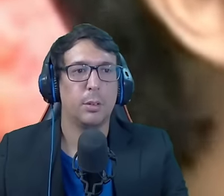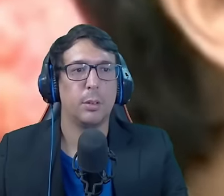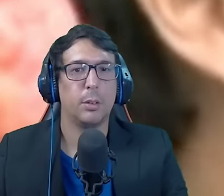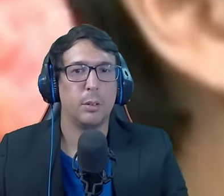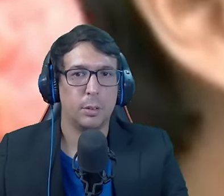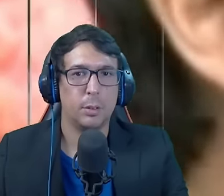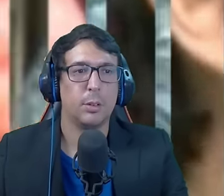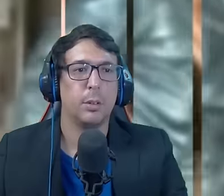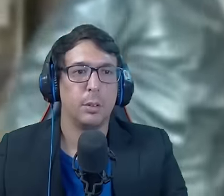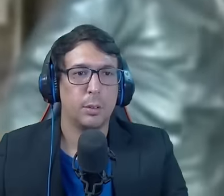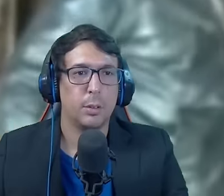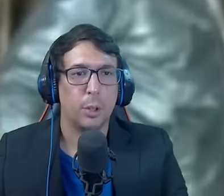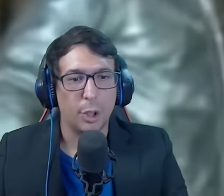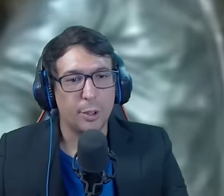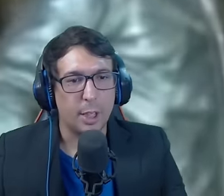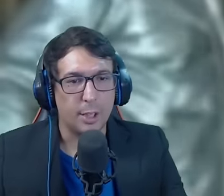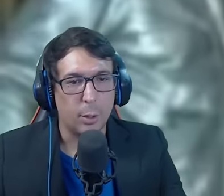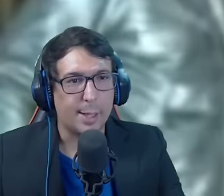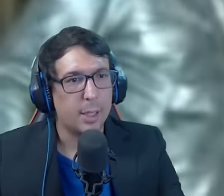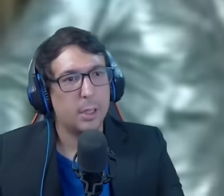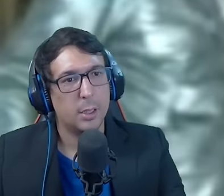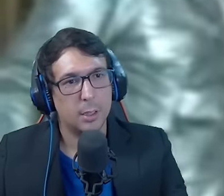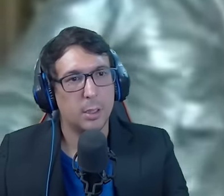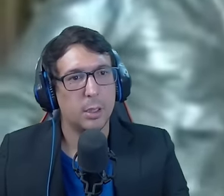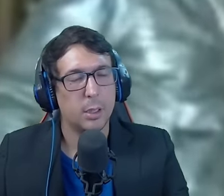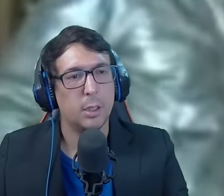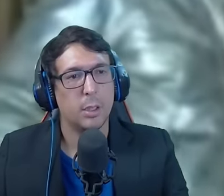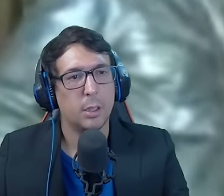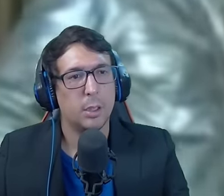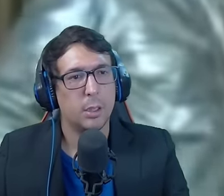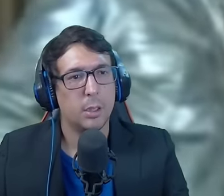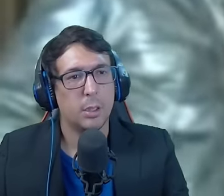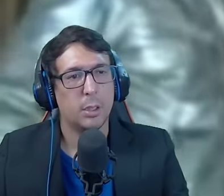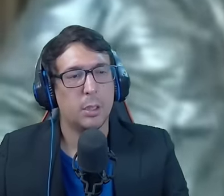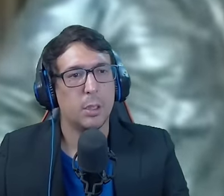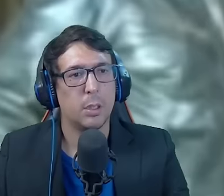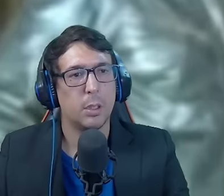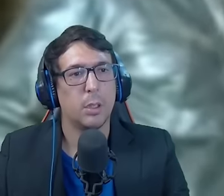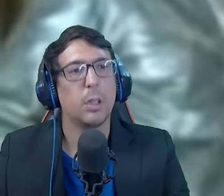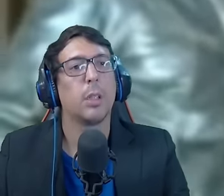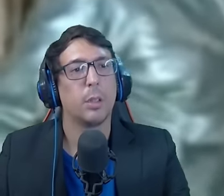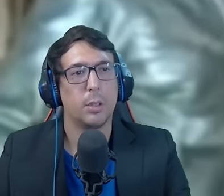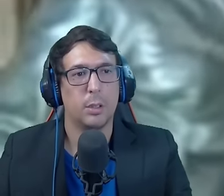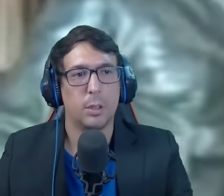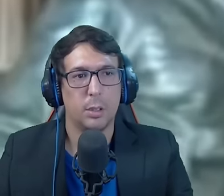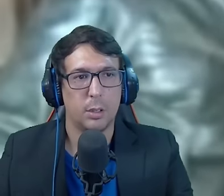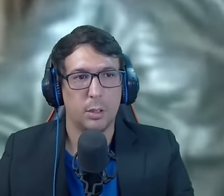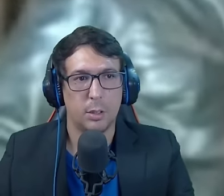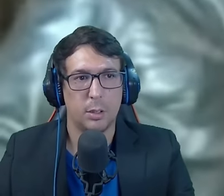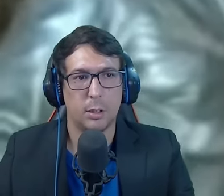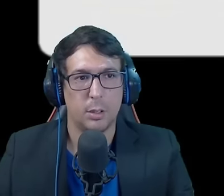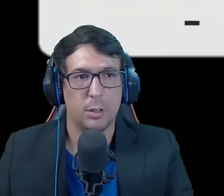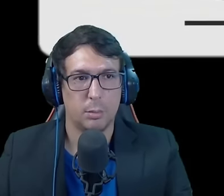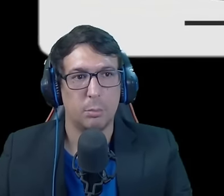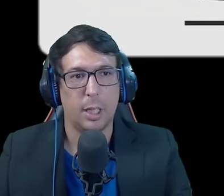es un vivo ejemplo de ello. ¿Conocen ustedes ese lugar? Entre 1916 y funciona hasta el día de hoy la tecnología de aquella época hasta la